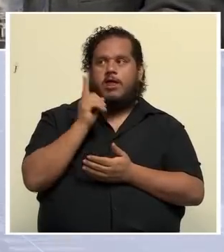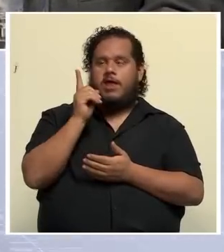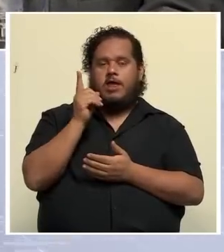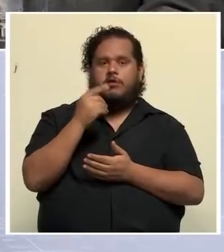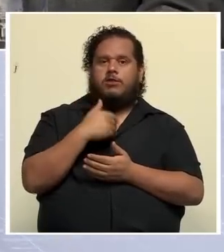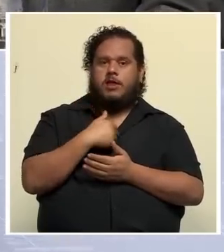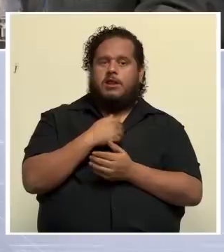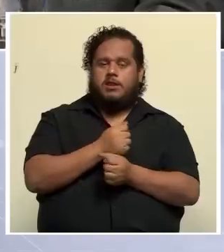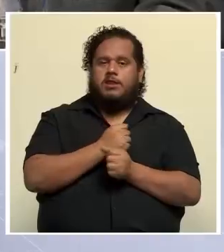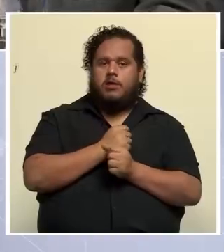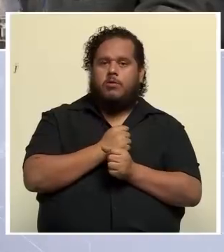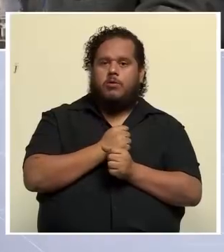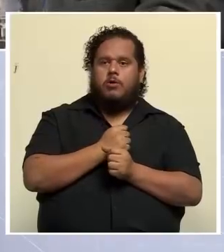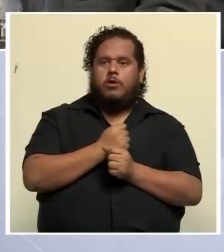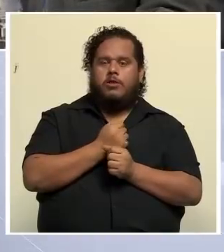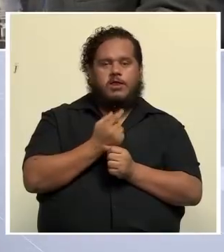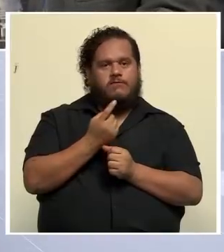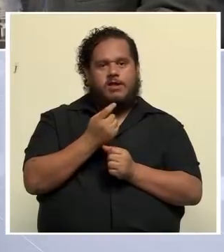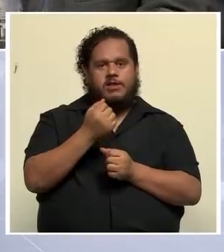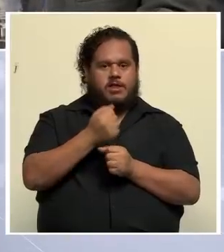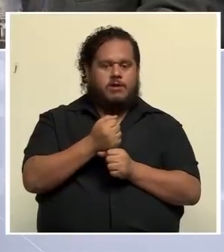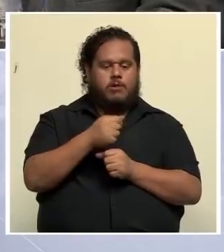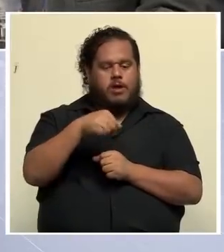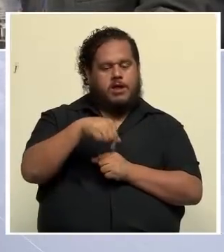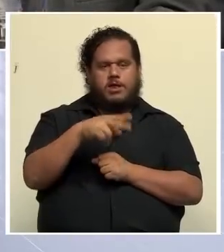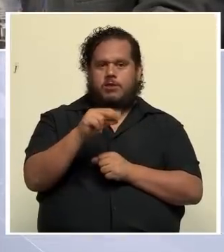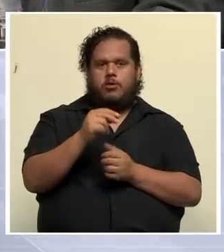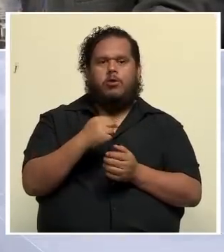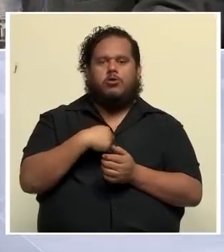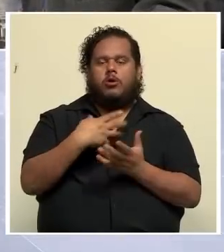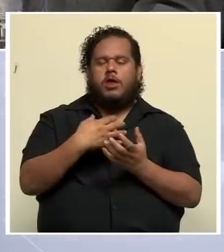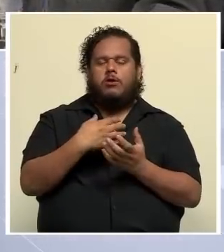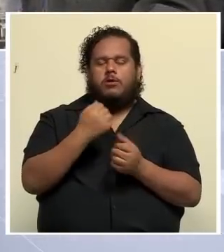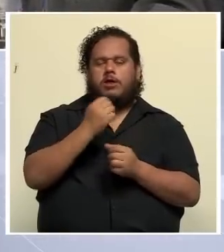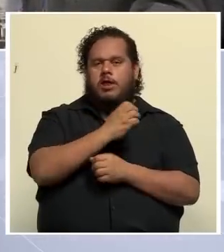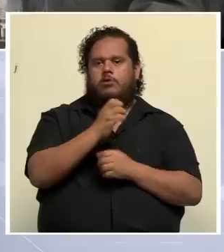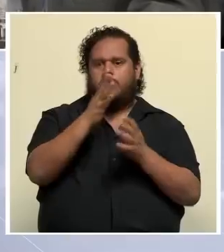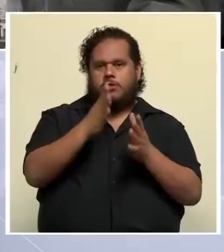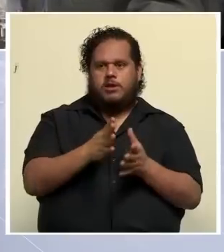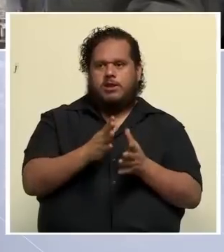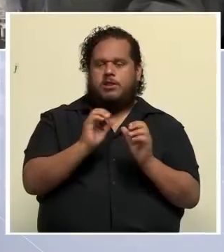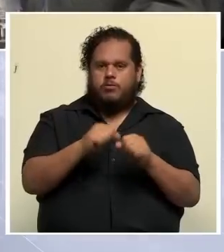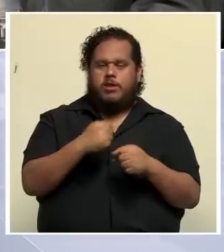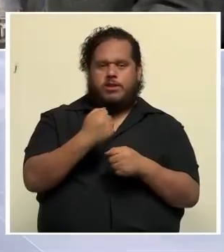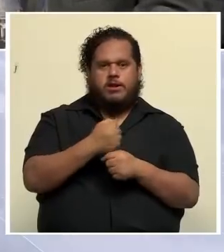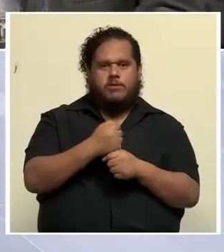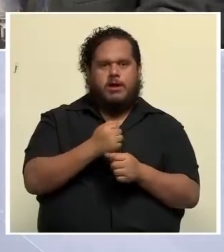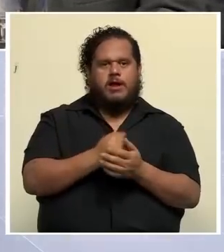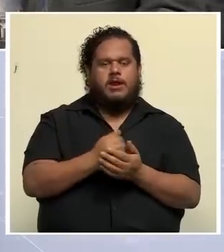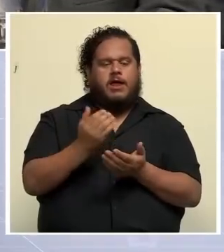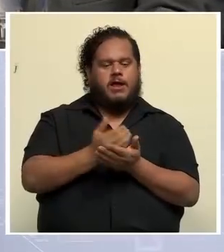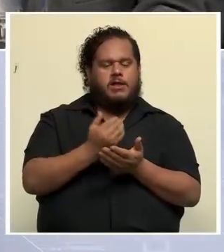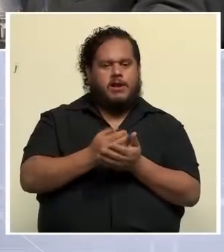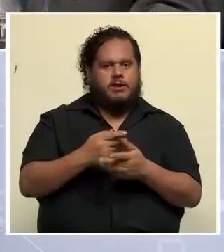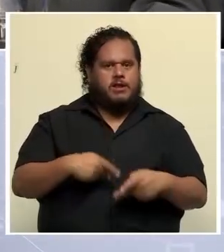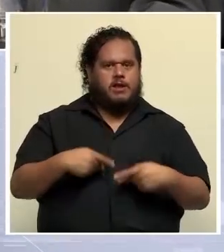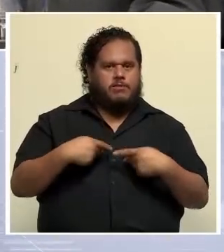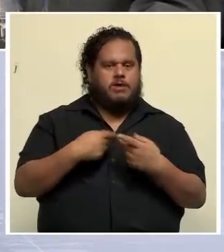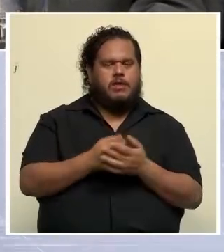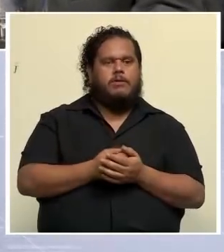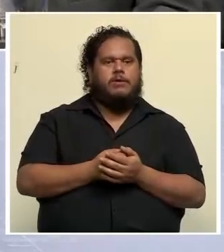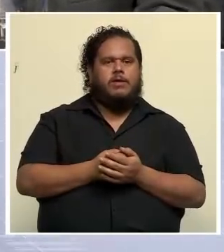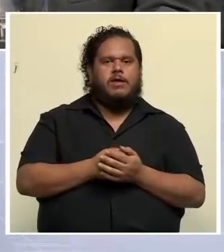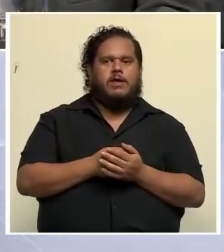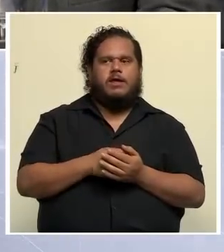Ellos tienen seguro de desempleo, nosotros no. Yo quiero que los costarricenses puedan trabajar, ganarse la vida, poner